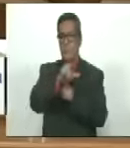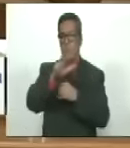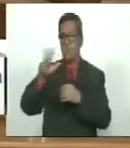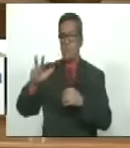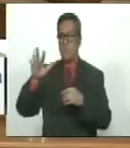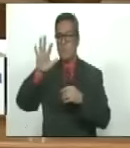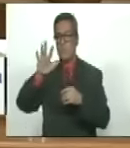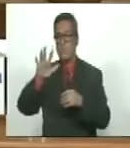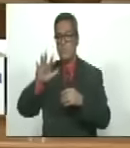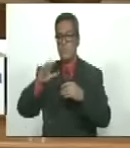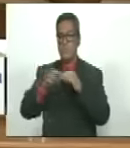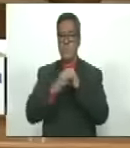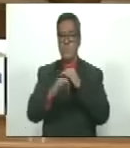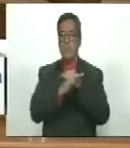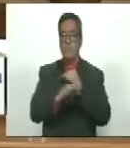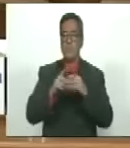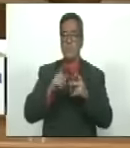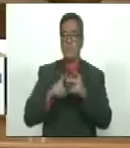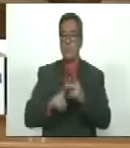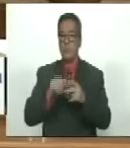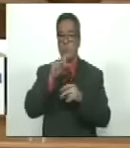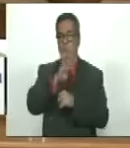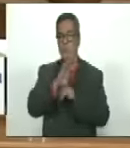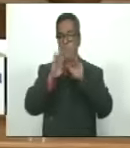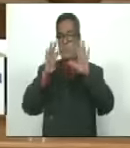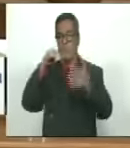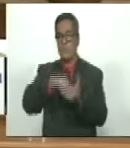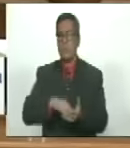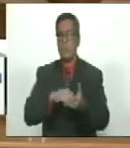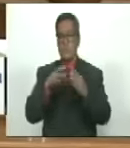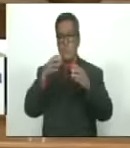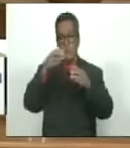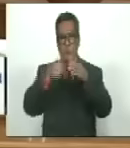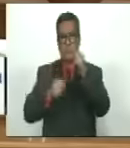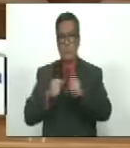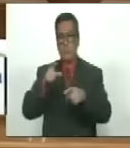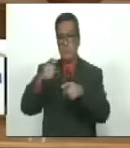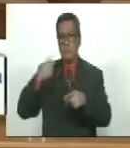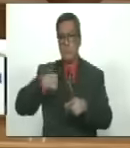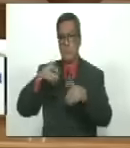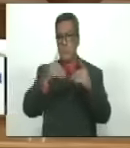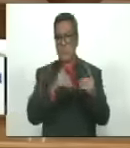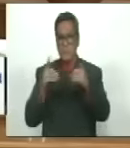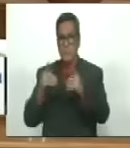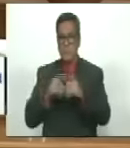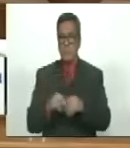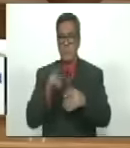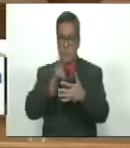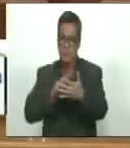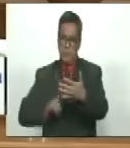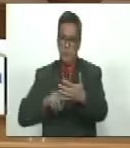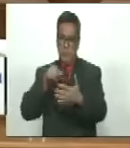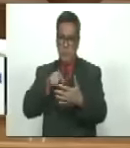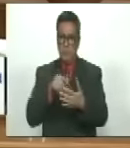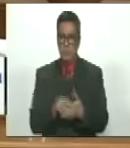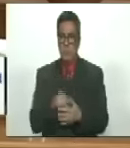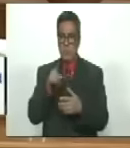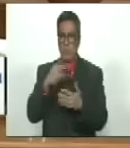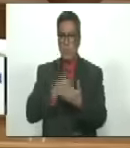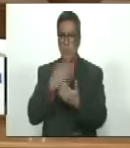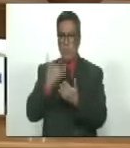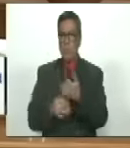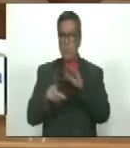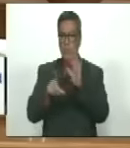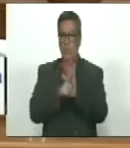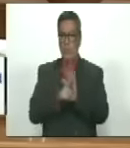335 cámaras municipales, los más de 49.000 consejos comunales, tienen que dar el debate, leerse este proyecto